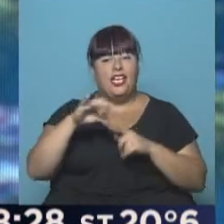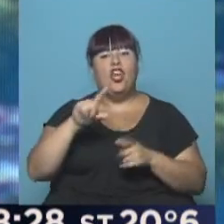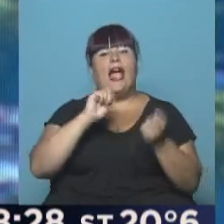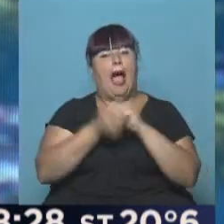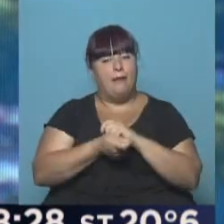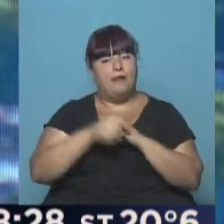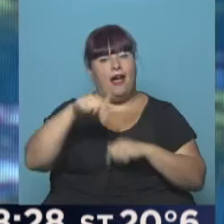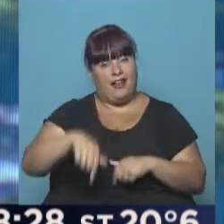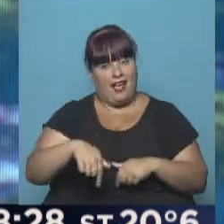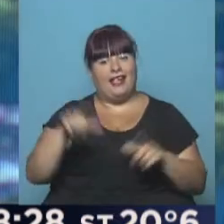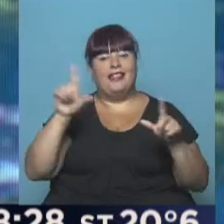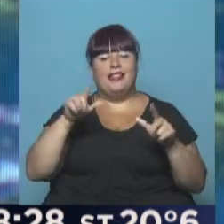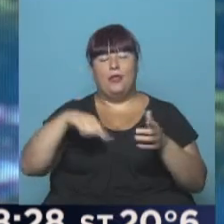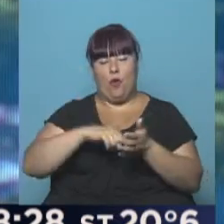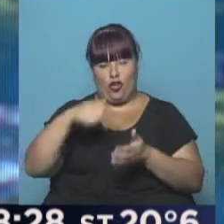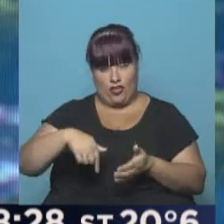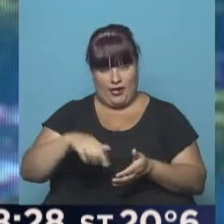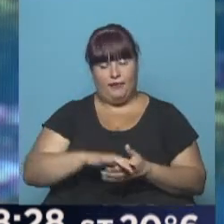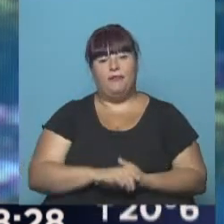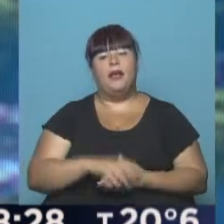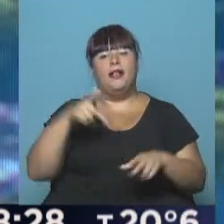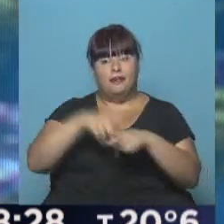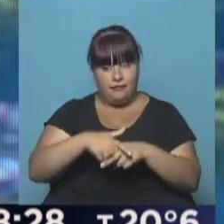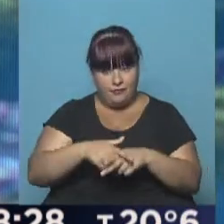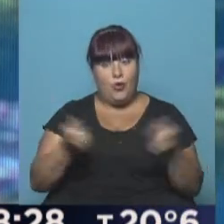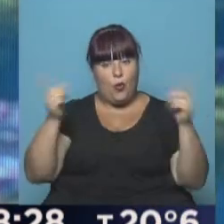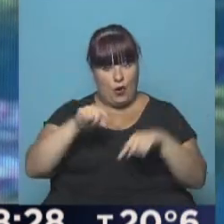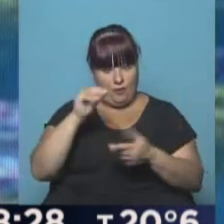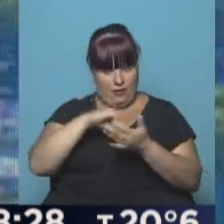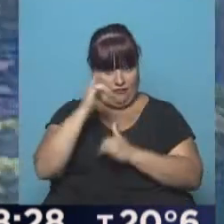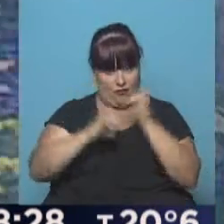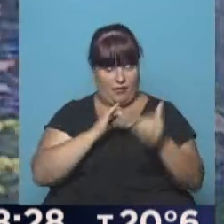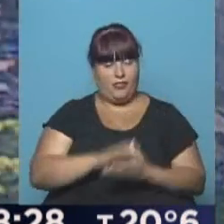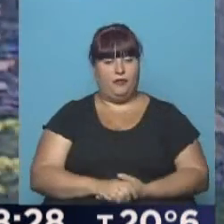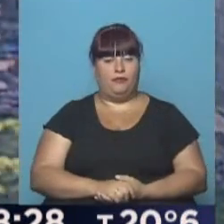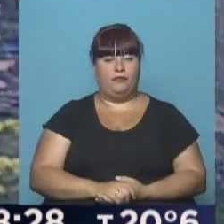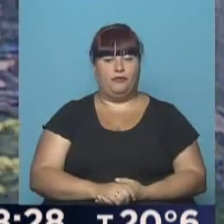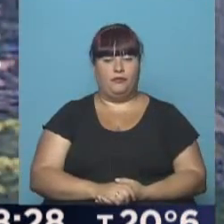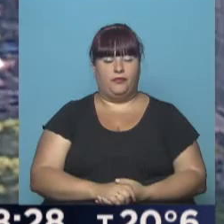cambiemos por aquí por la ciudad de buenos aires- pausa en seguida más información